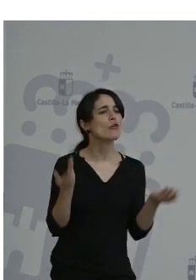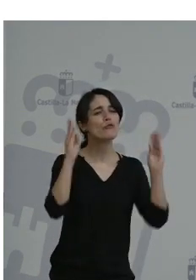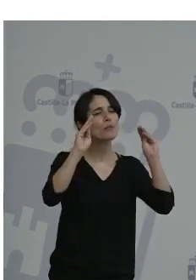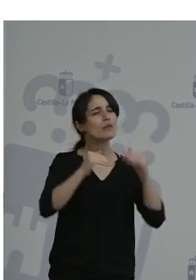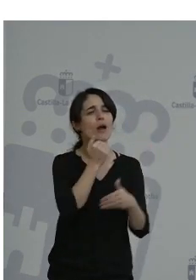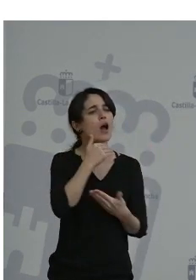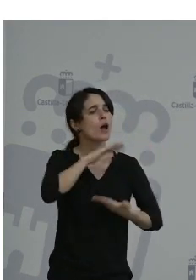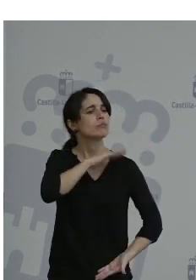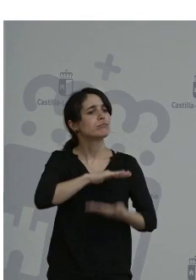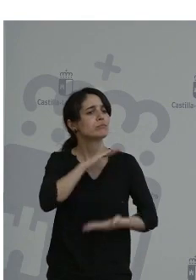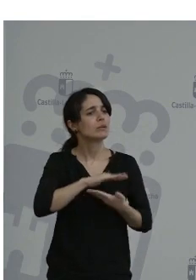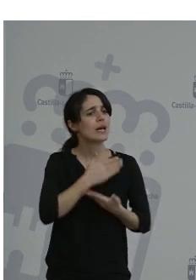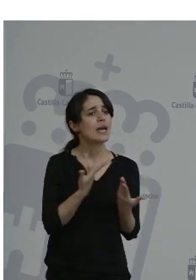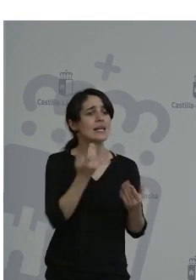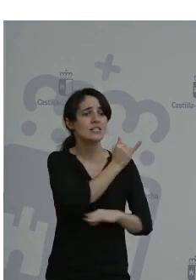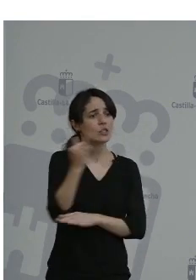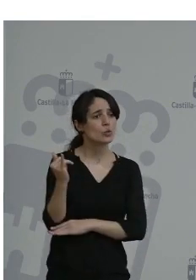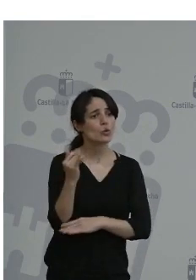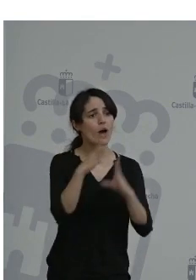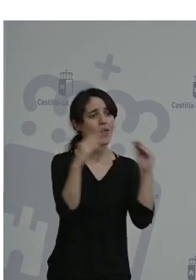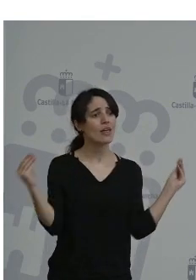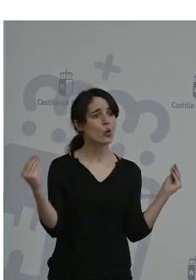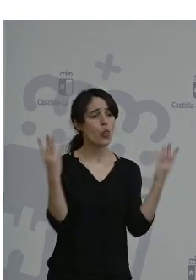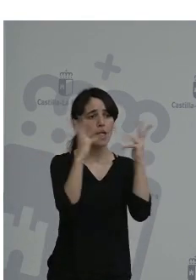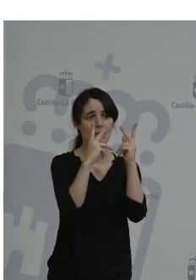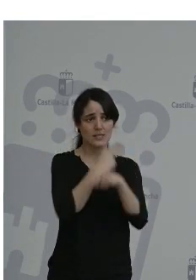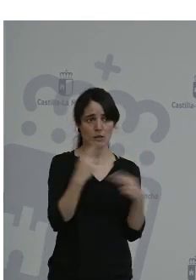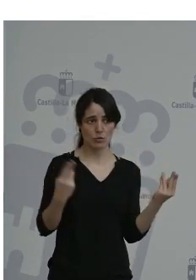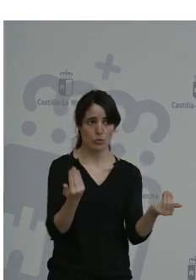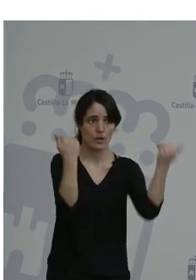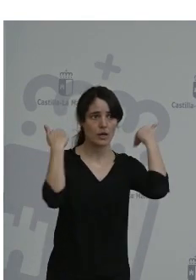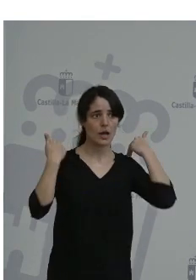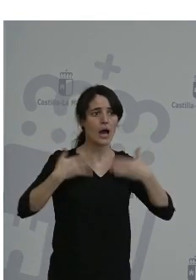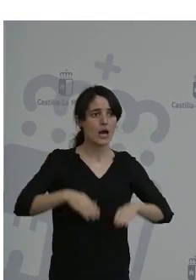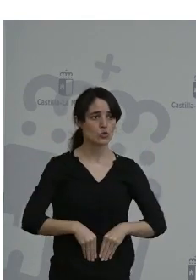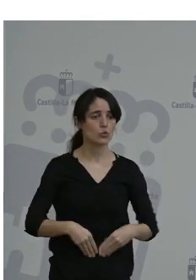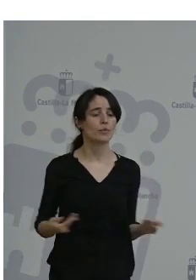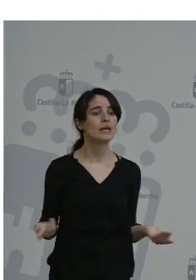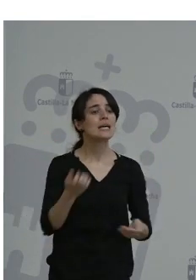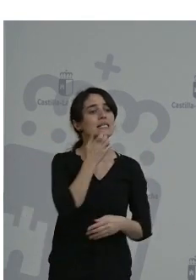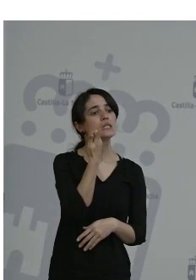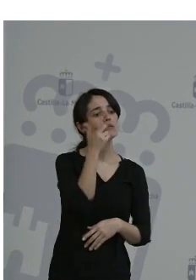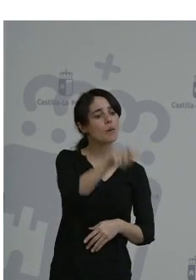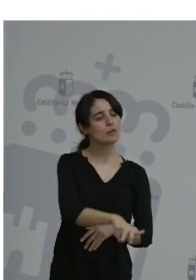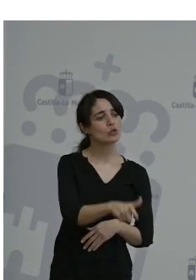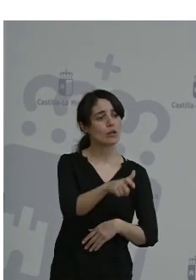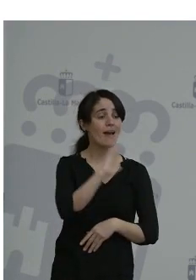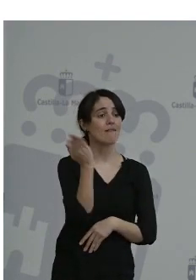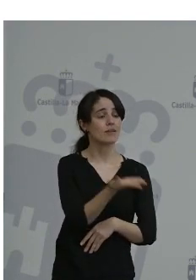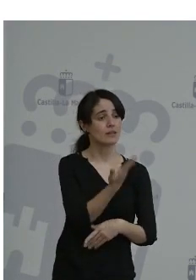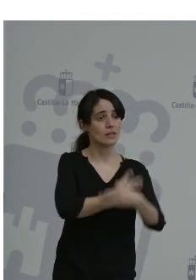desarrolla el Instituto Andaluz de Administración Pública y de hecho el estar afectado por una discapacidad